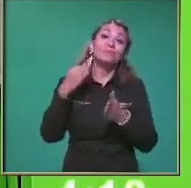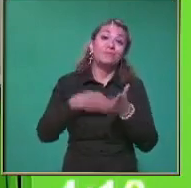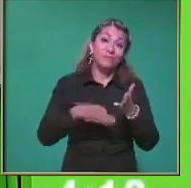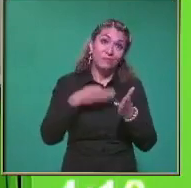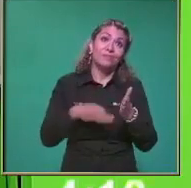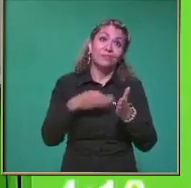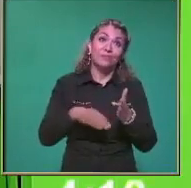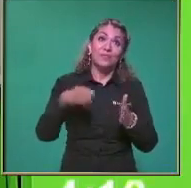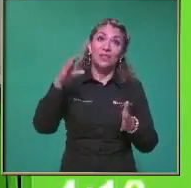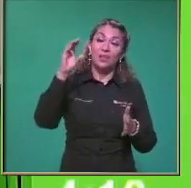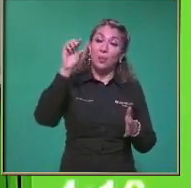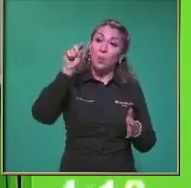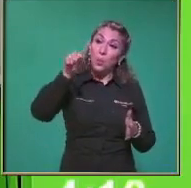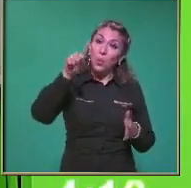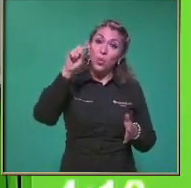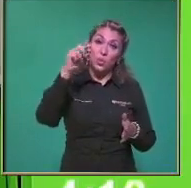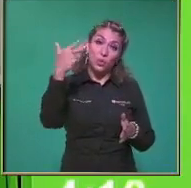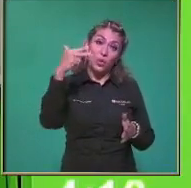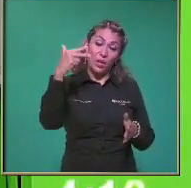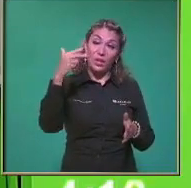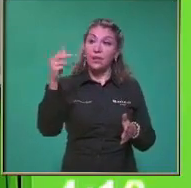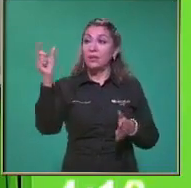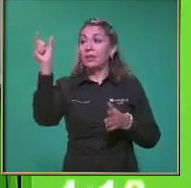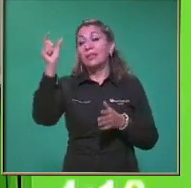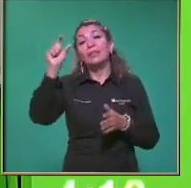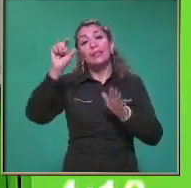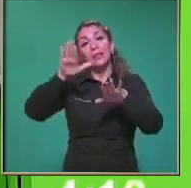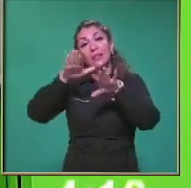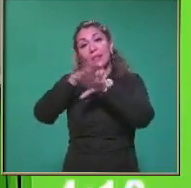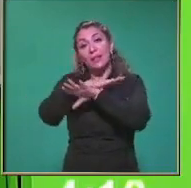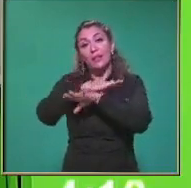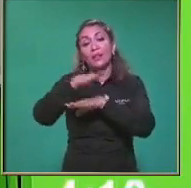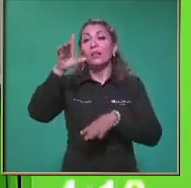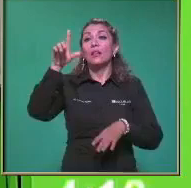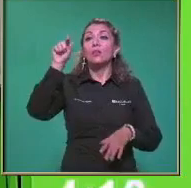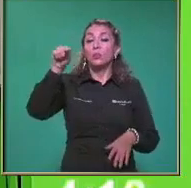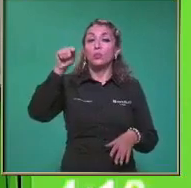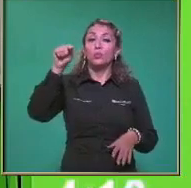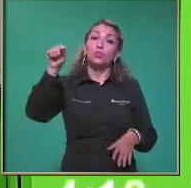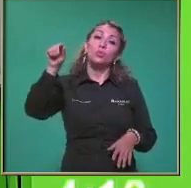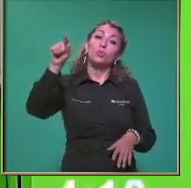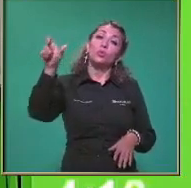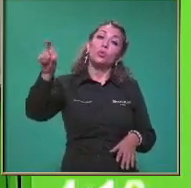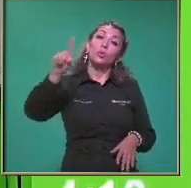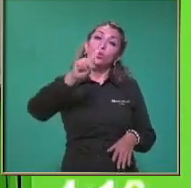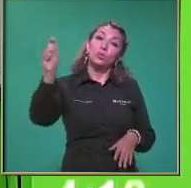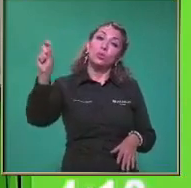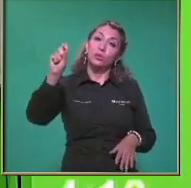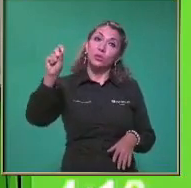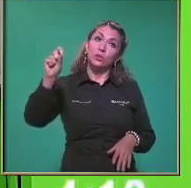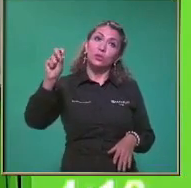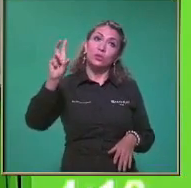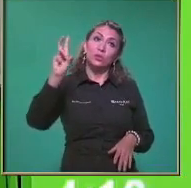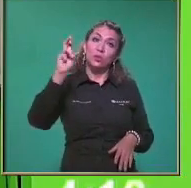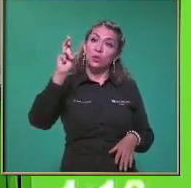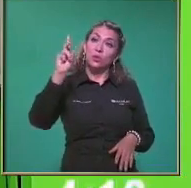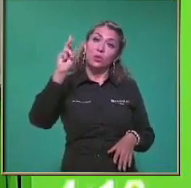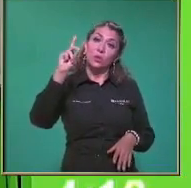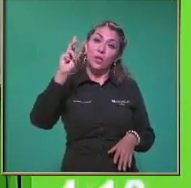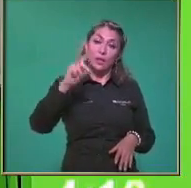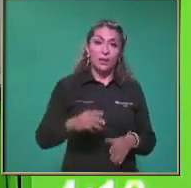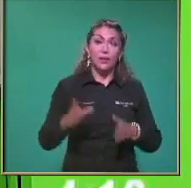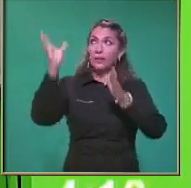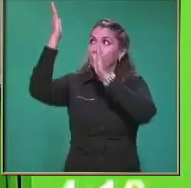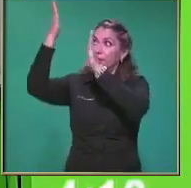porque dice 0.13. Le agrego un 0 al final y entonces diría 0.103. Bueno, ya igualé a